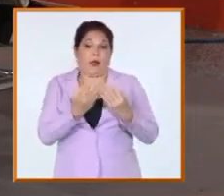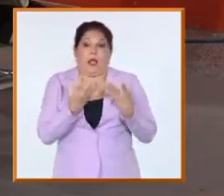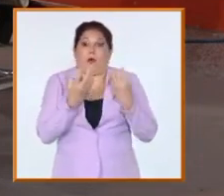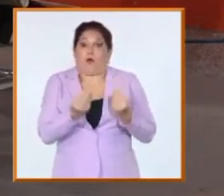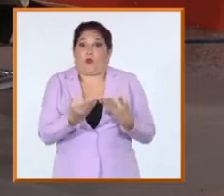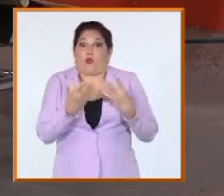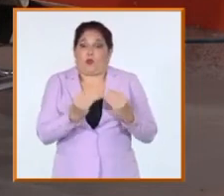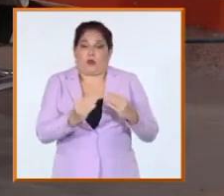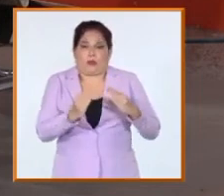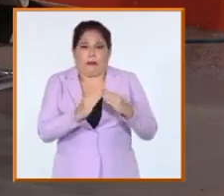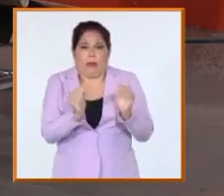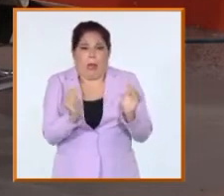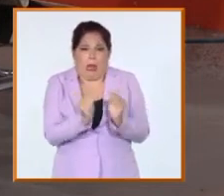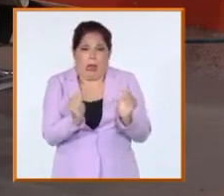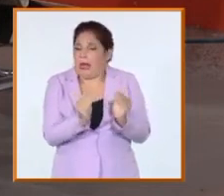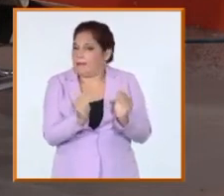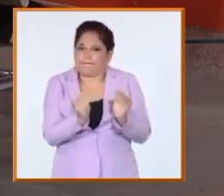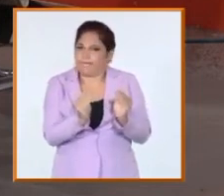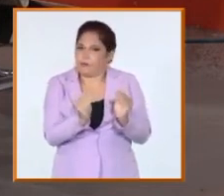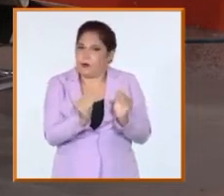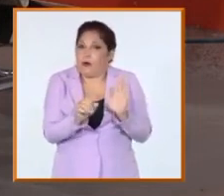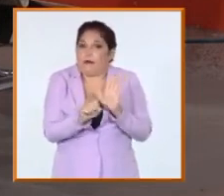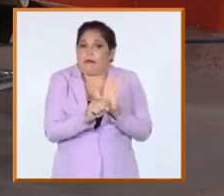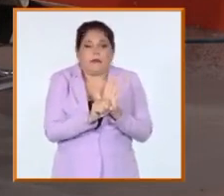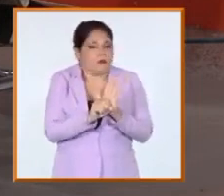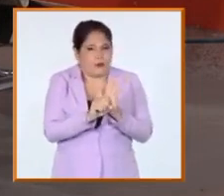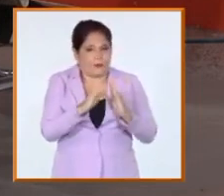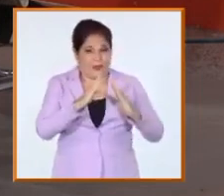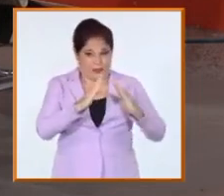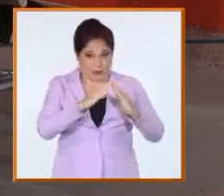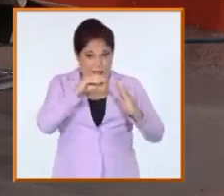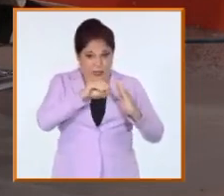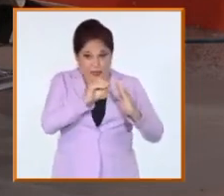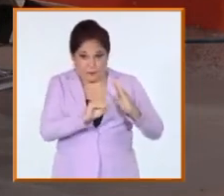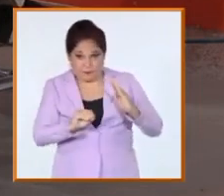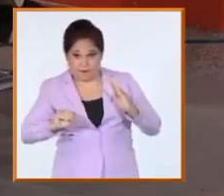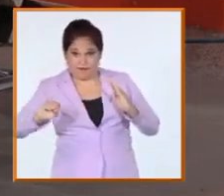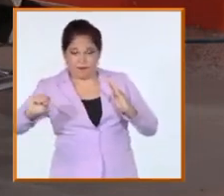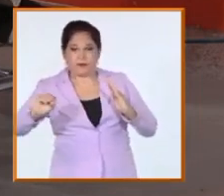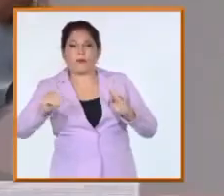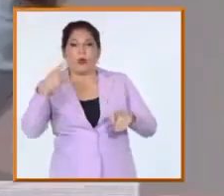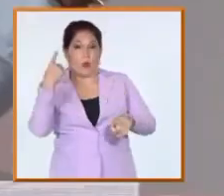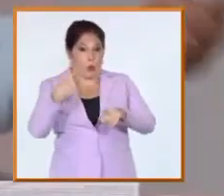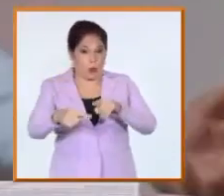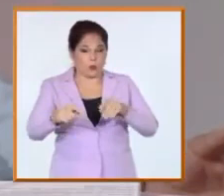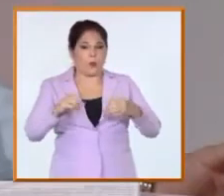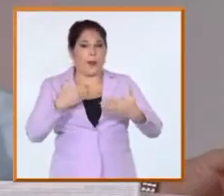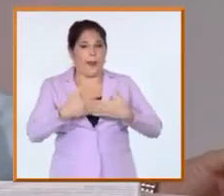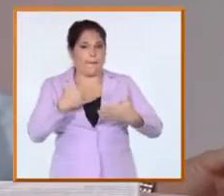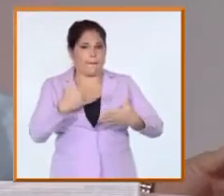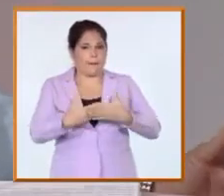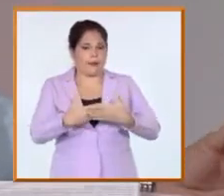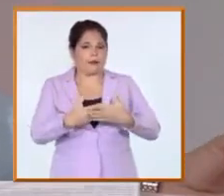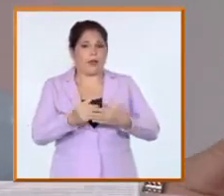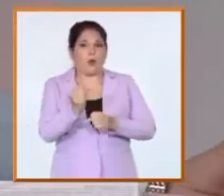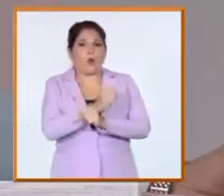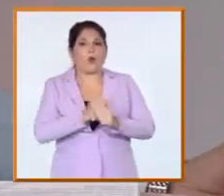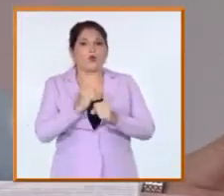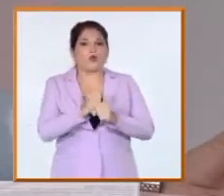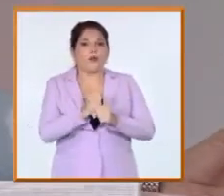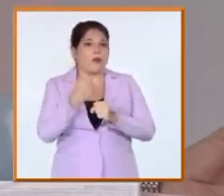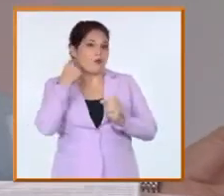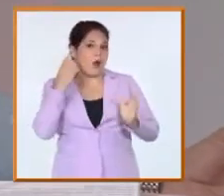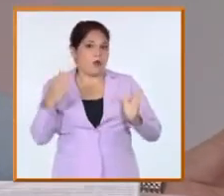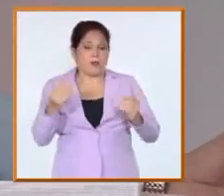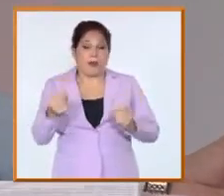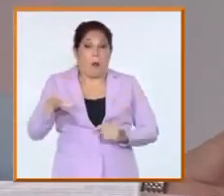el que los organismos y o sea las empresas con las utilidades construyan vivienda para sus trabajadores pero es que